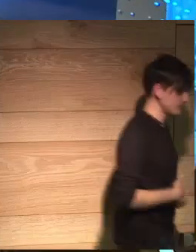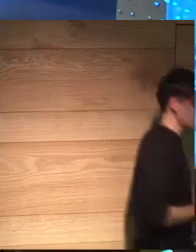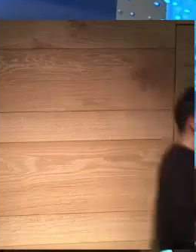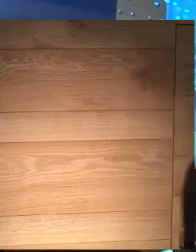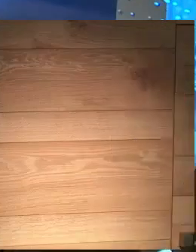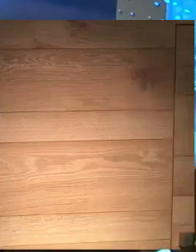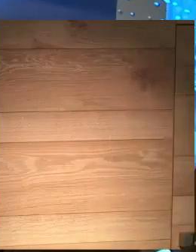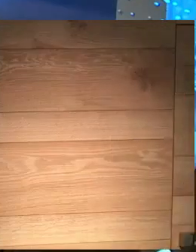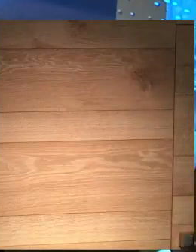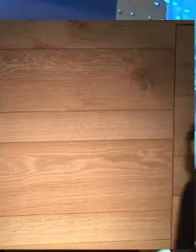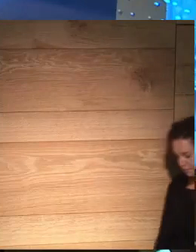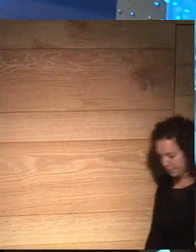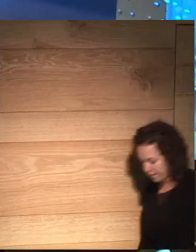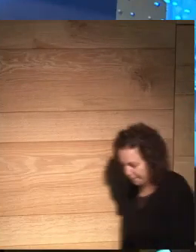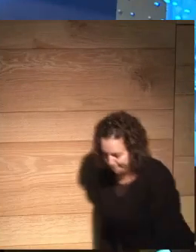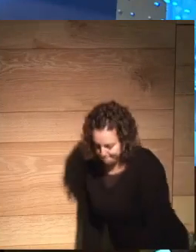Un abrazo, hombre.